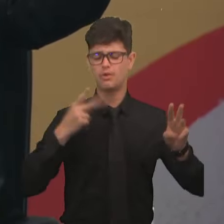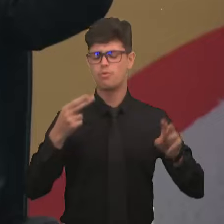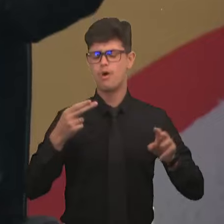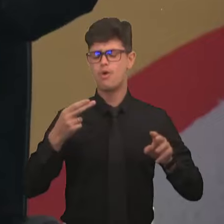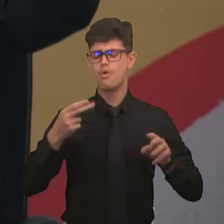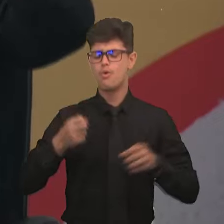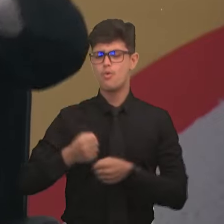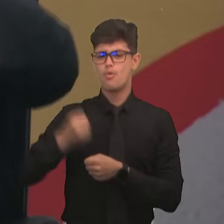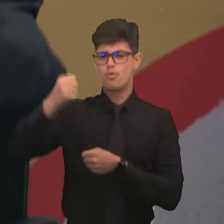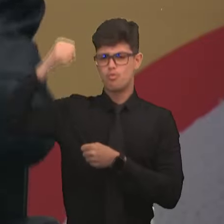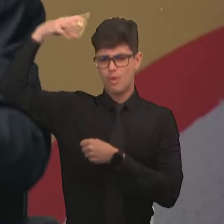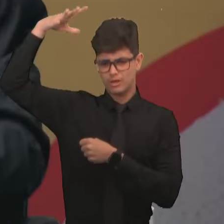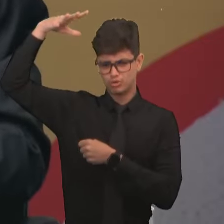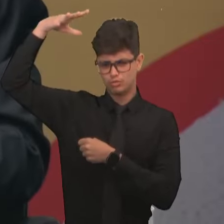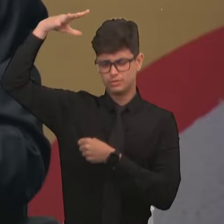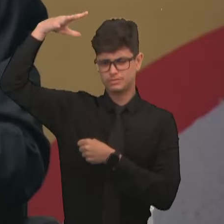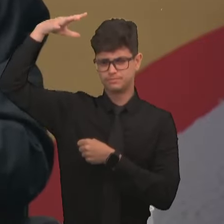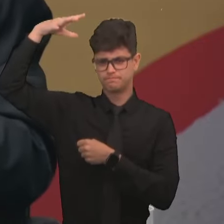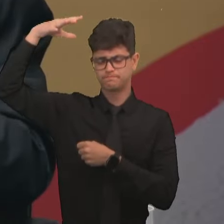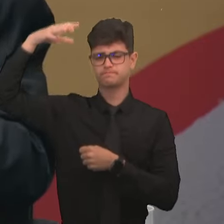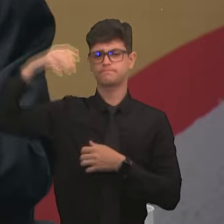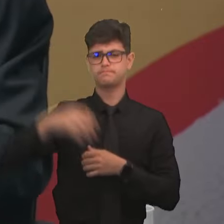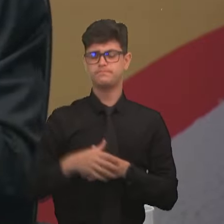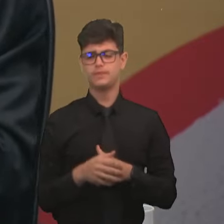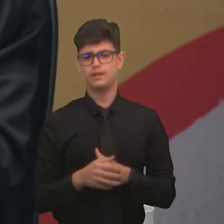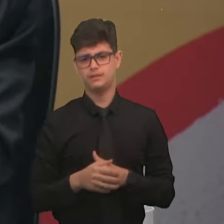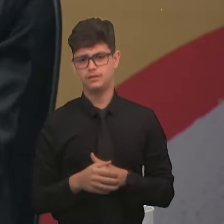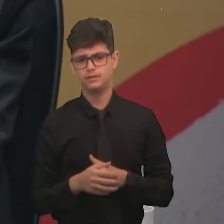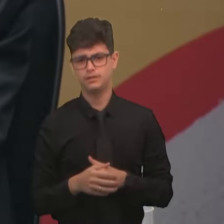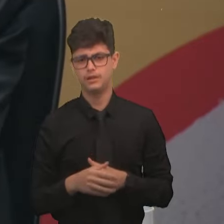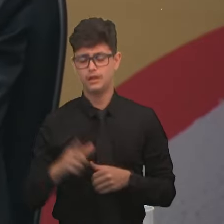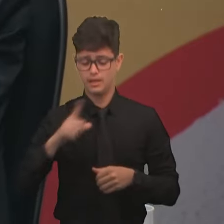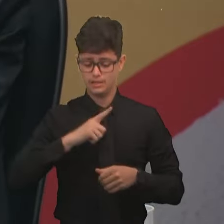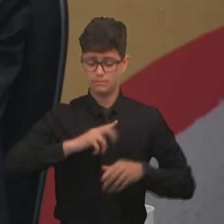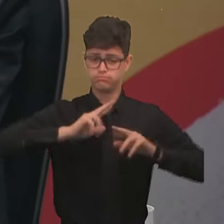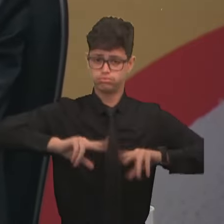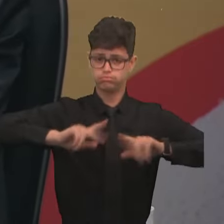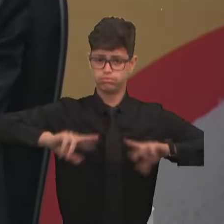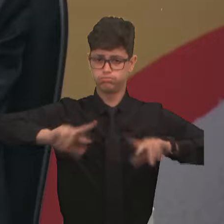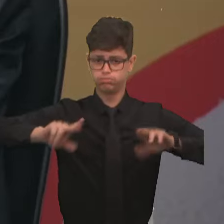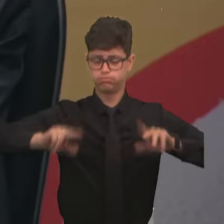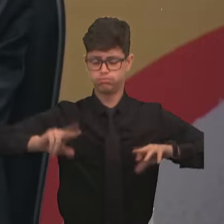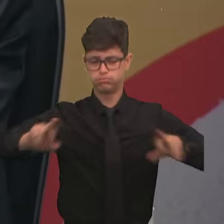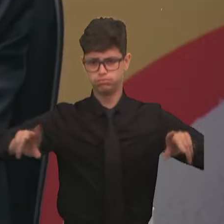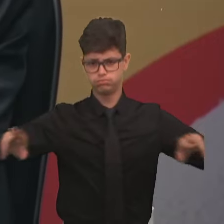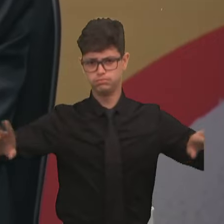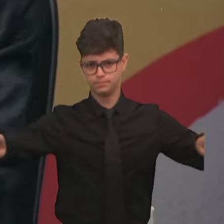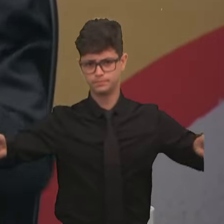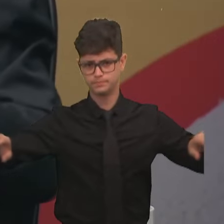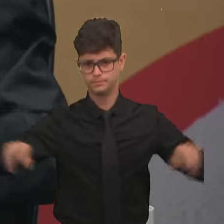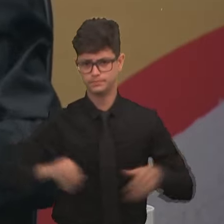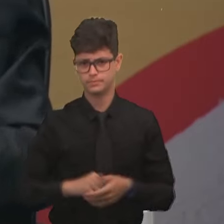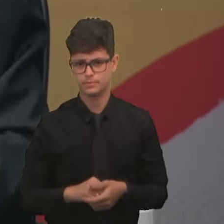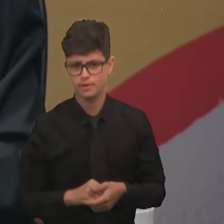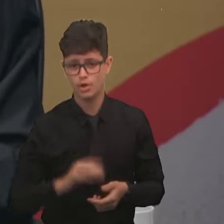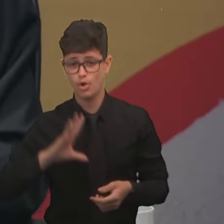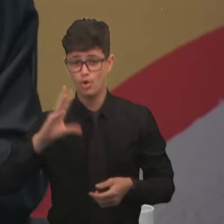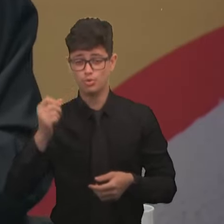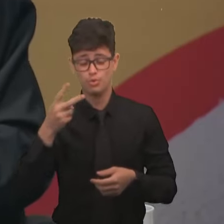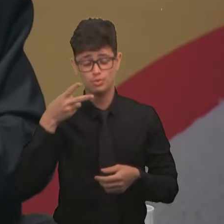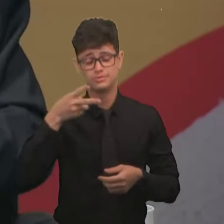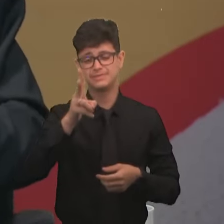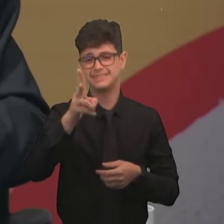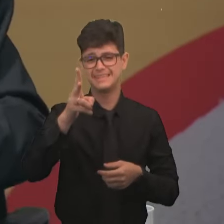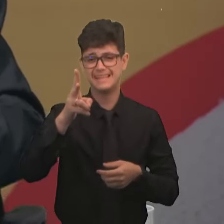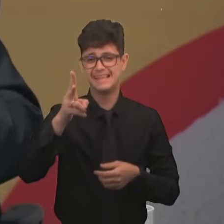gran paraguas que dentro de esa plataforma tenemos innumerables herramientas. Algunas están en desarrollo, porque